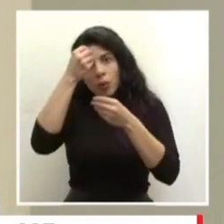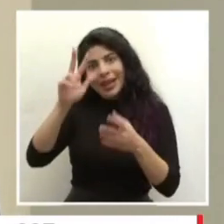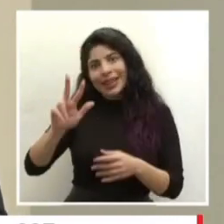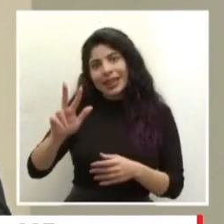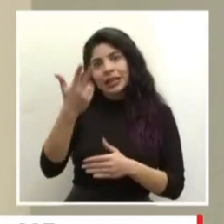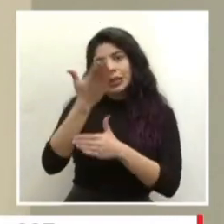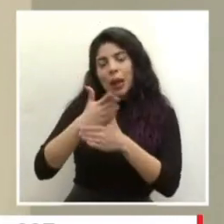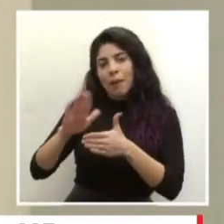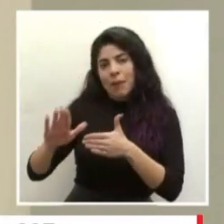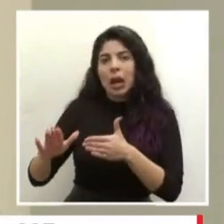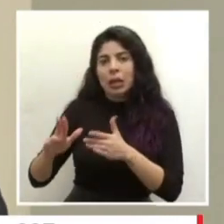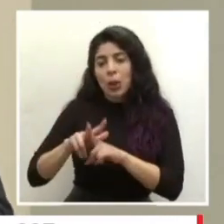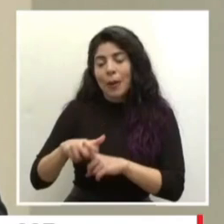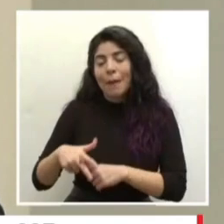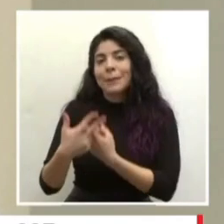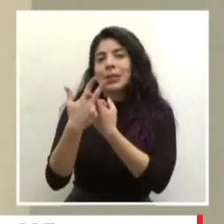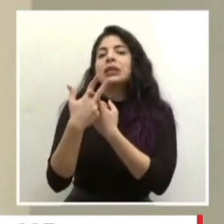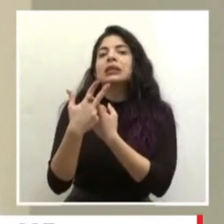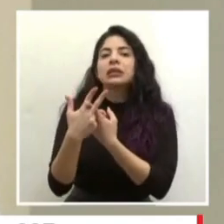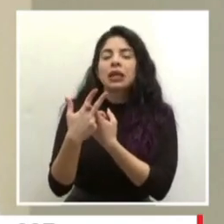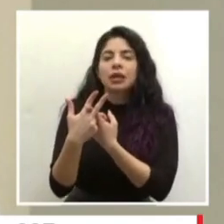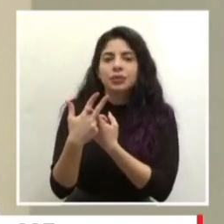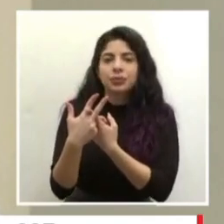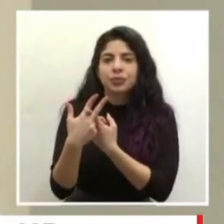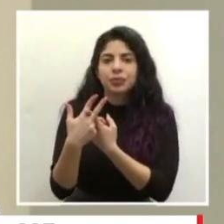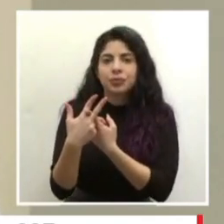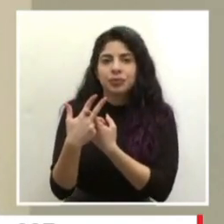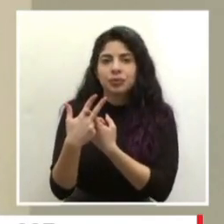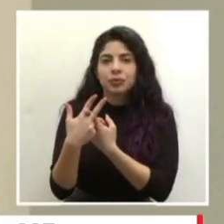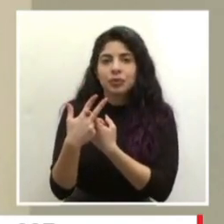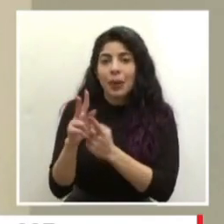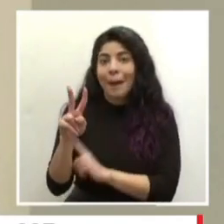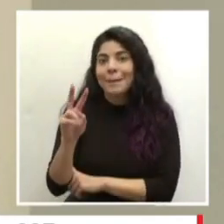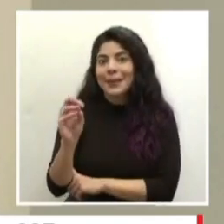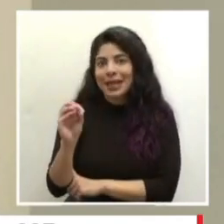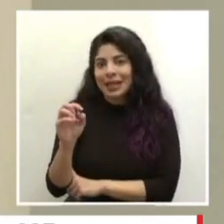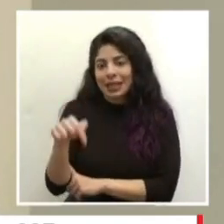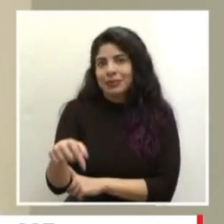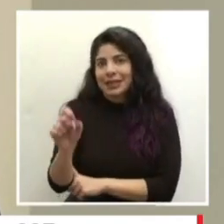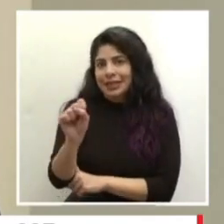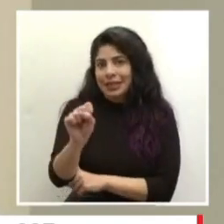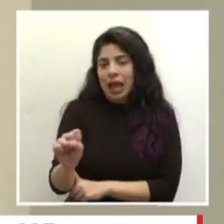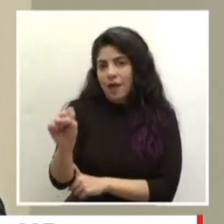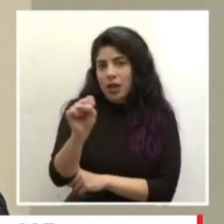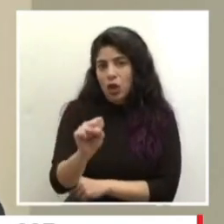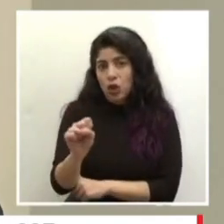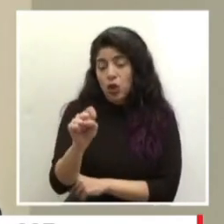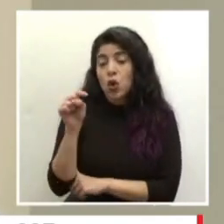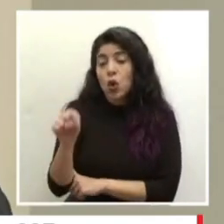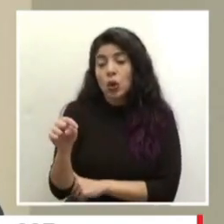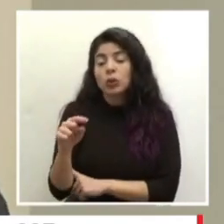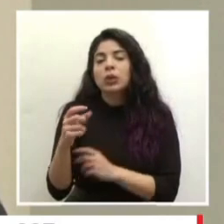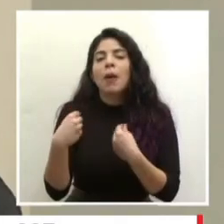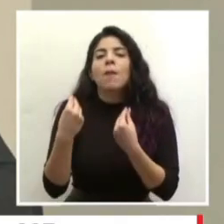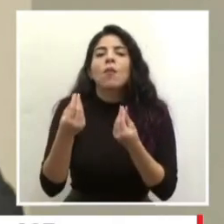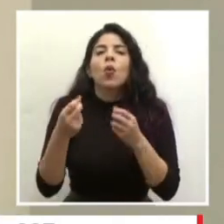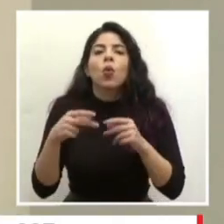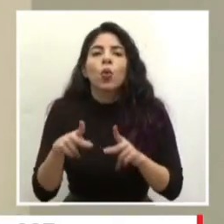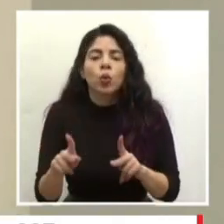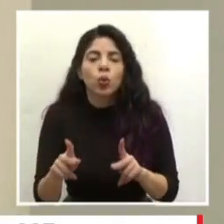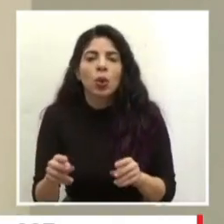fase que comienza en el día 20, este sábado, y eso irá permitiendo generar